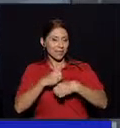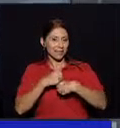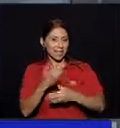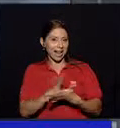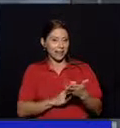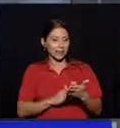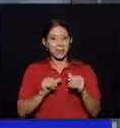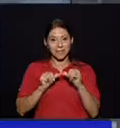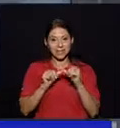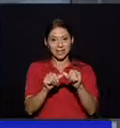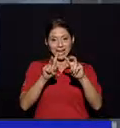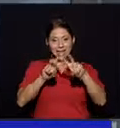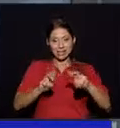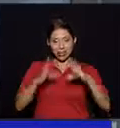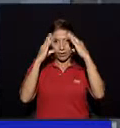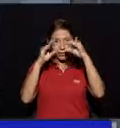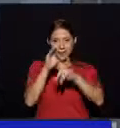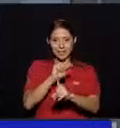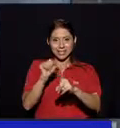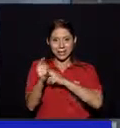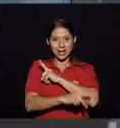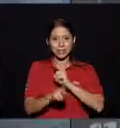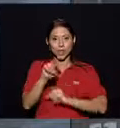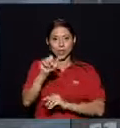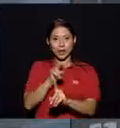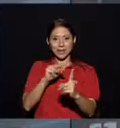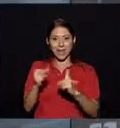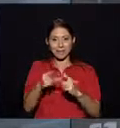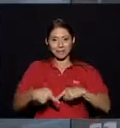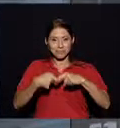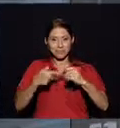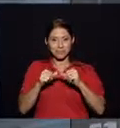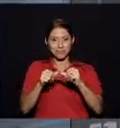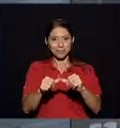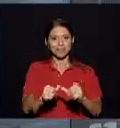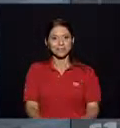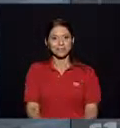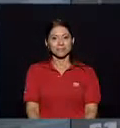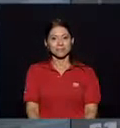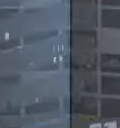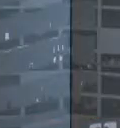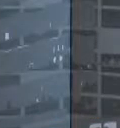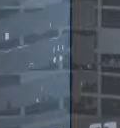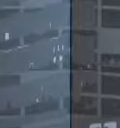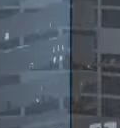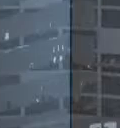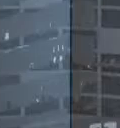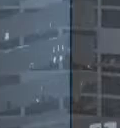a seguir analizando el informe del Estado de la Nación aquí en Una Mirada. Vamos a una pausa, quédese con nosotros que ya volvemos.